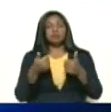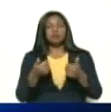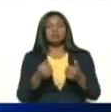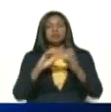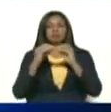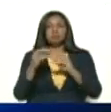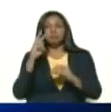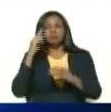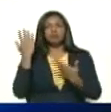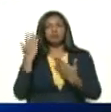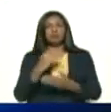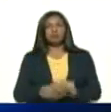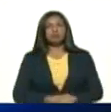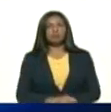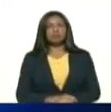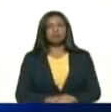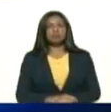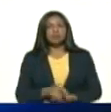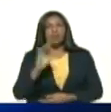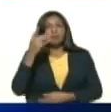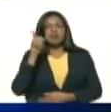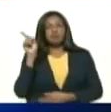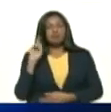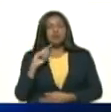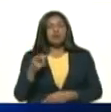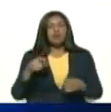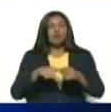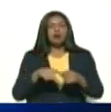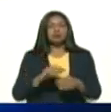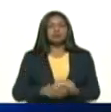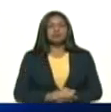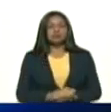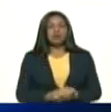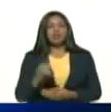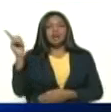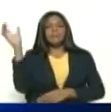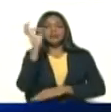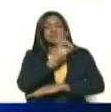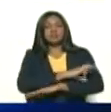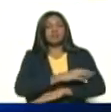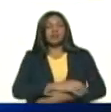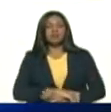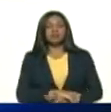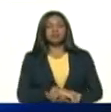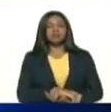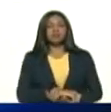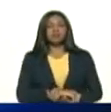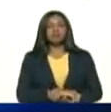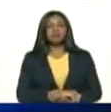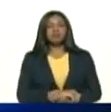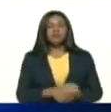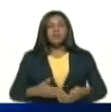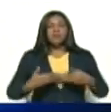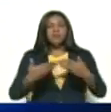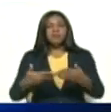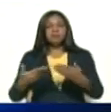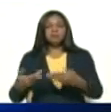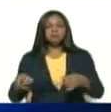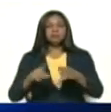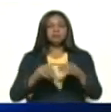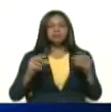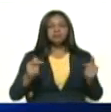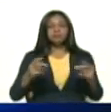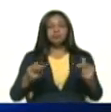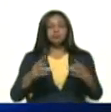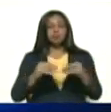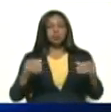afilado. Miren, Padre Numa, mire, ¿qué le parece? La Divina Pastora allí en Barquisimeto, llevando nosotros, activando